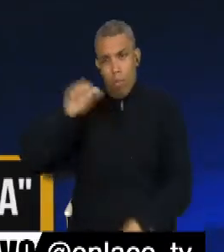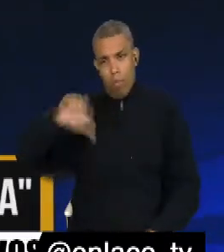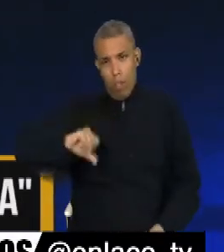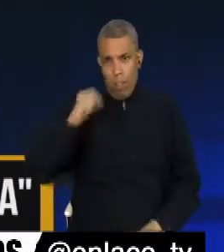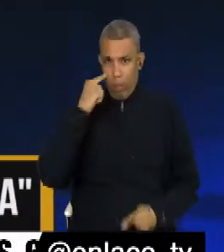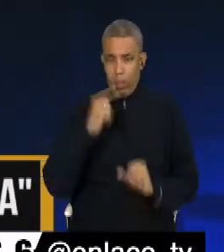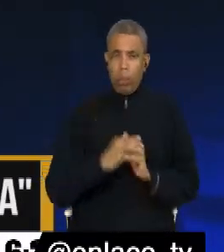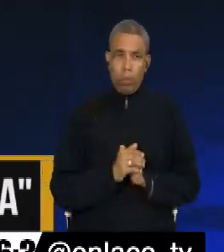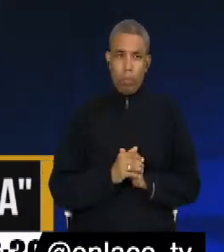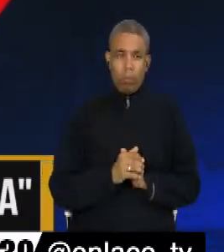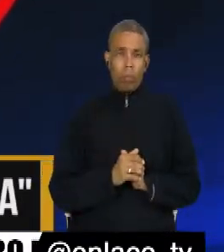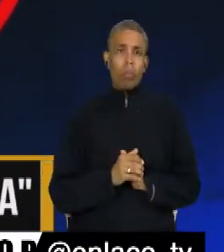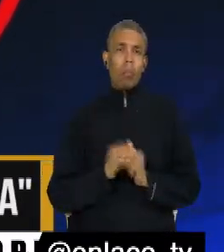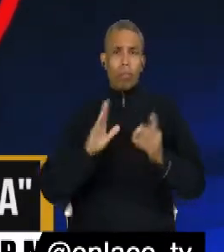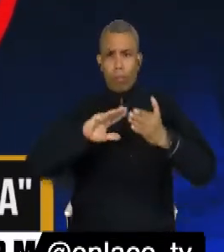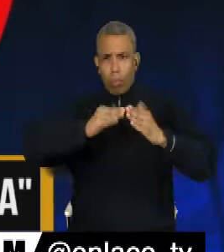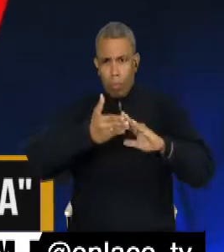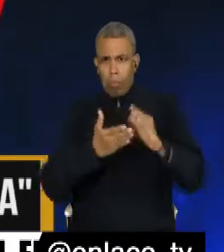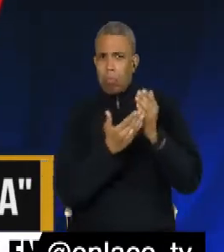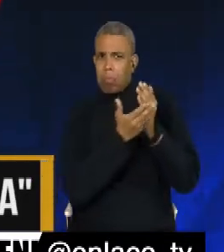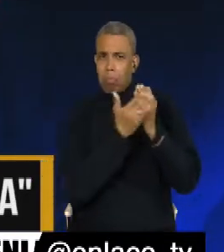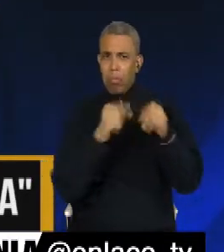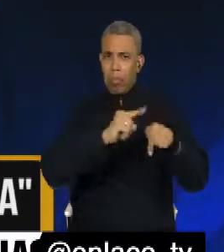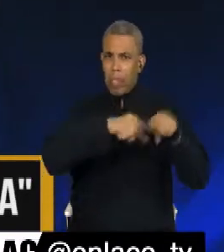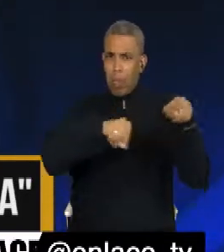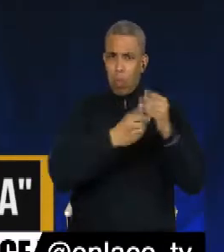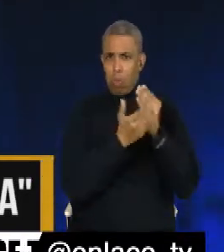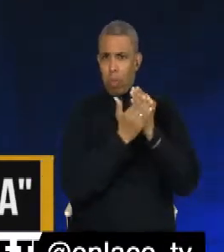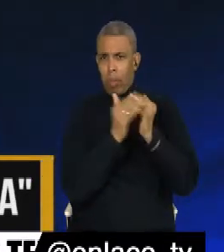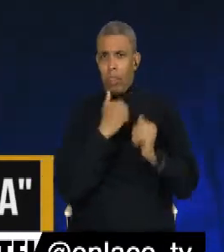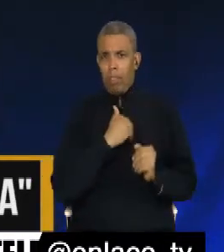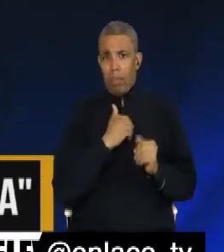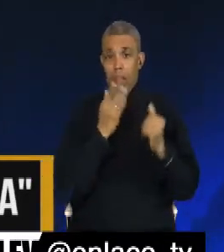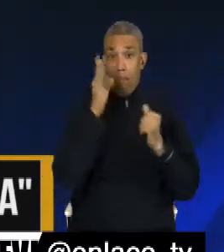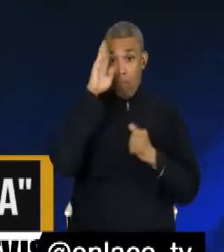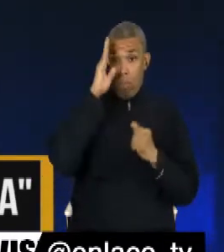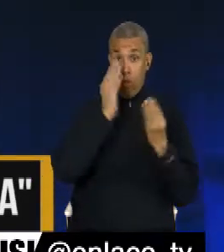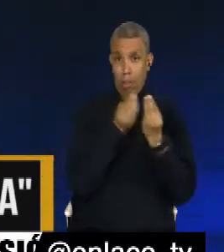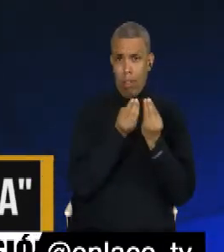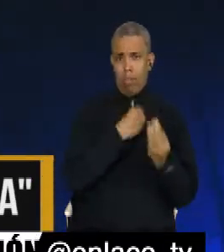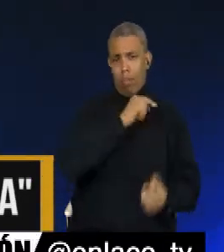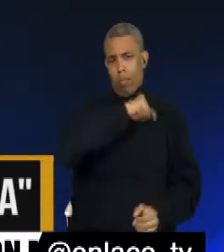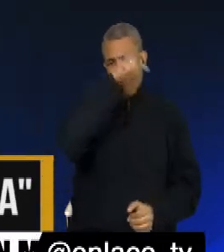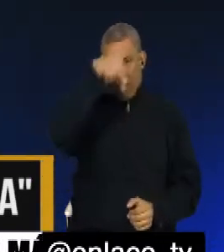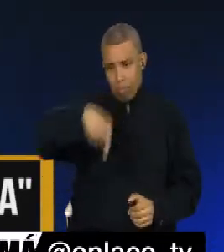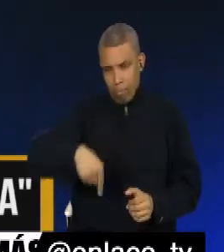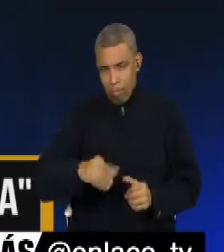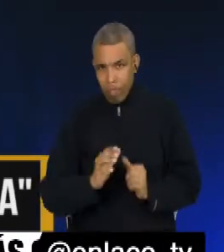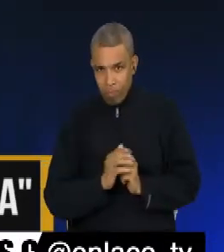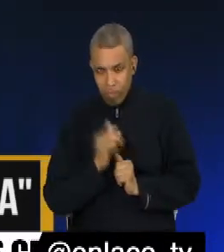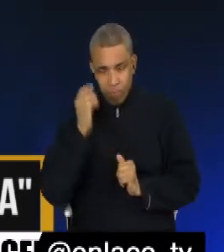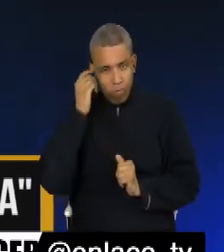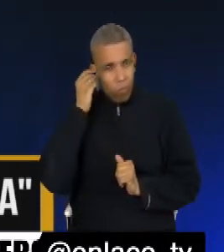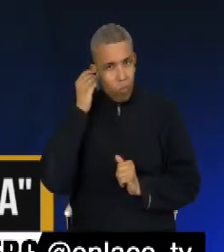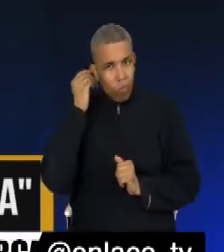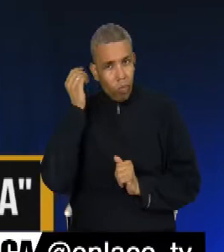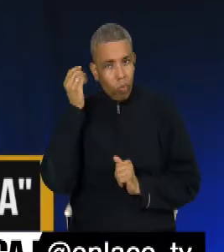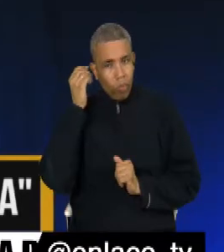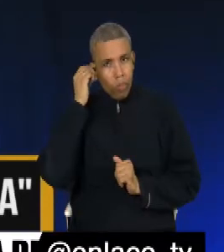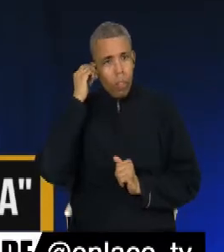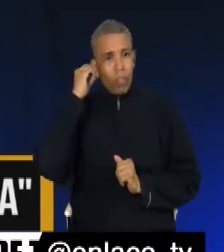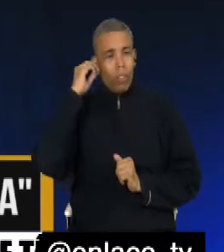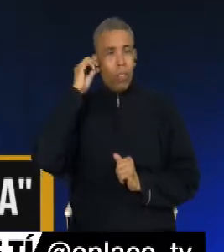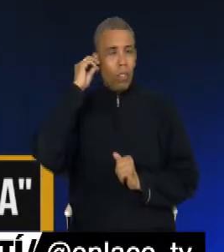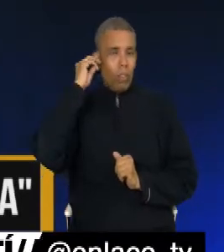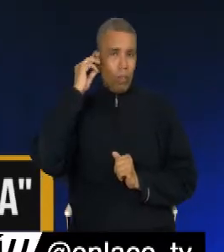una llamada de alarma de personas que estaban armadas en la zona. La llamada fue hecha, según el oficial, por parte de los ciudadanos. Al